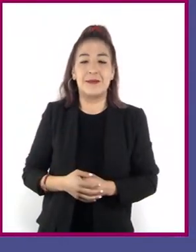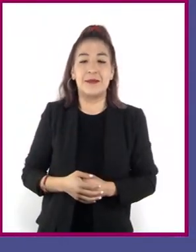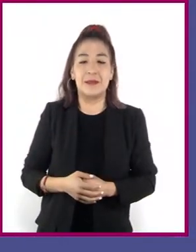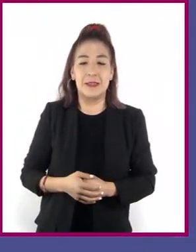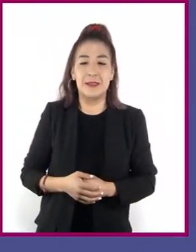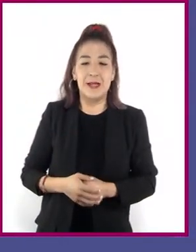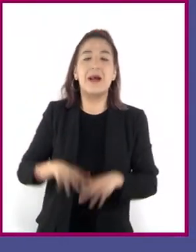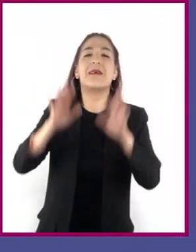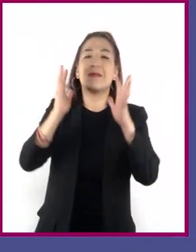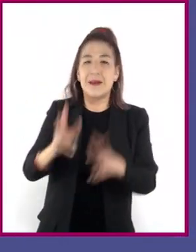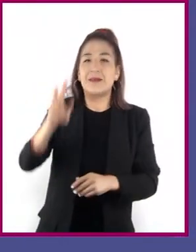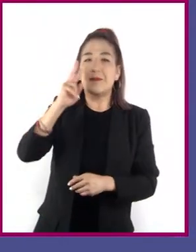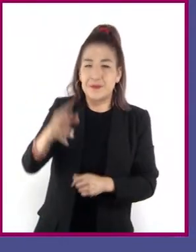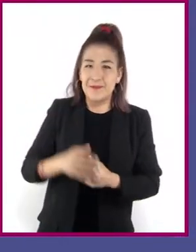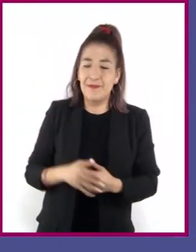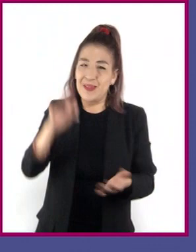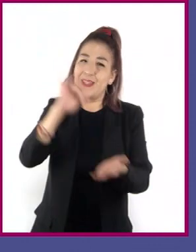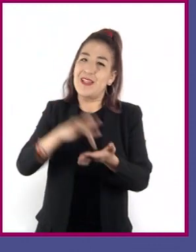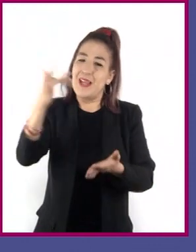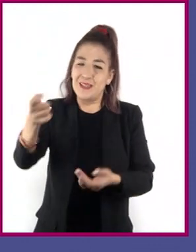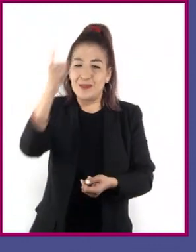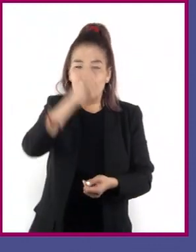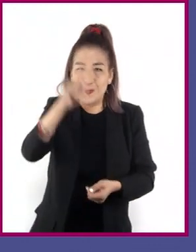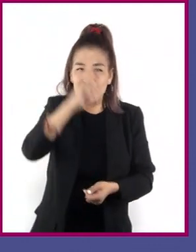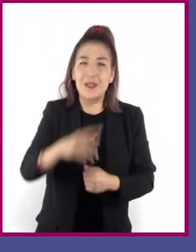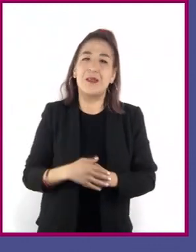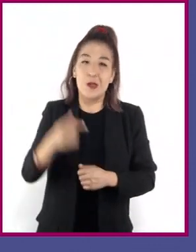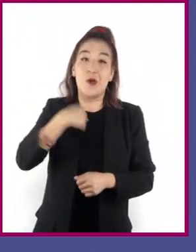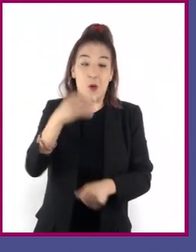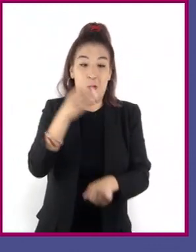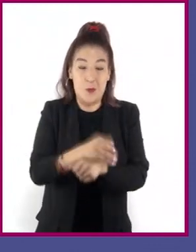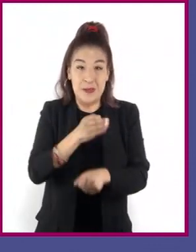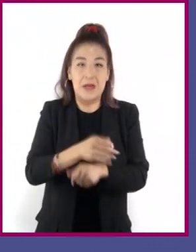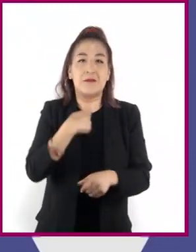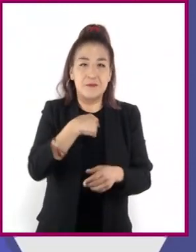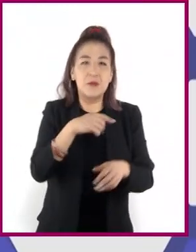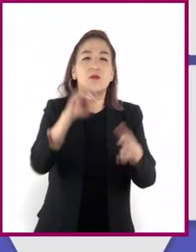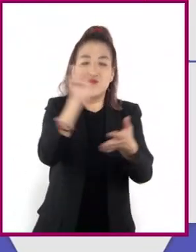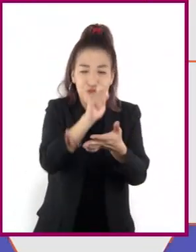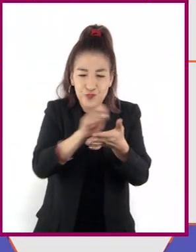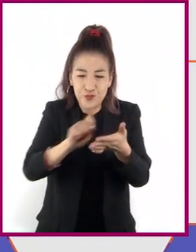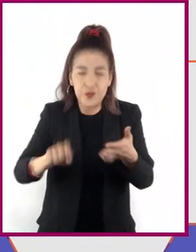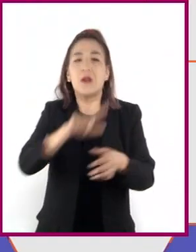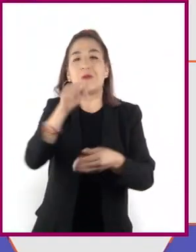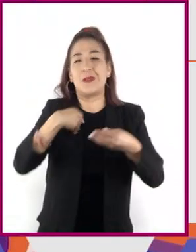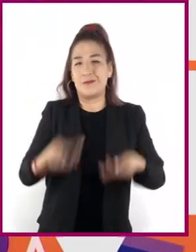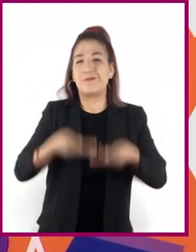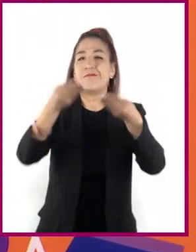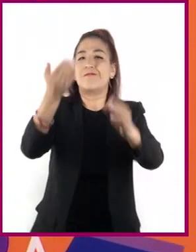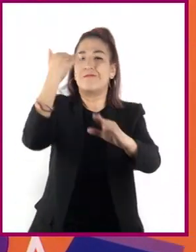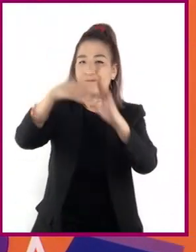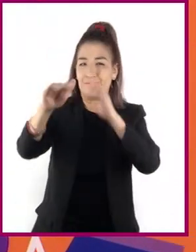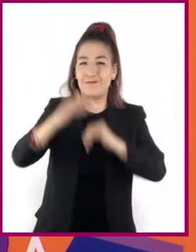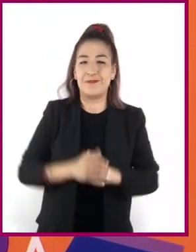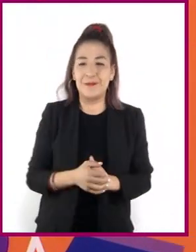ya veo gracias por las sugerencias lo trabajo nuevamente y se los hago llegar muy bien pues